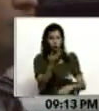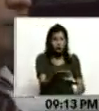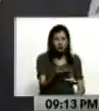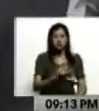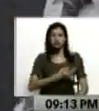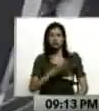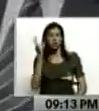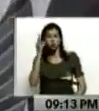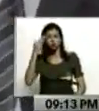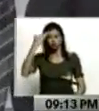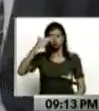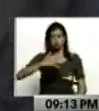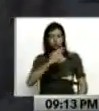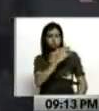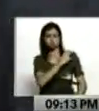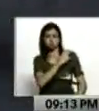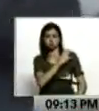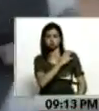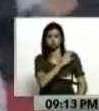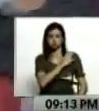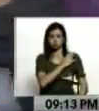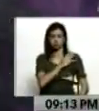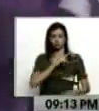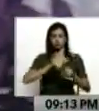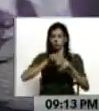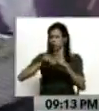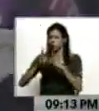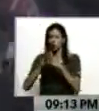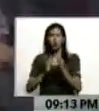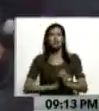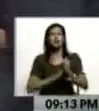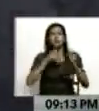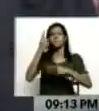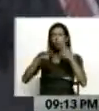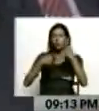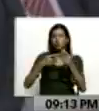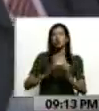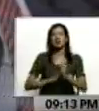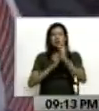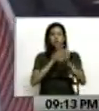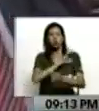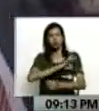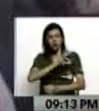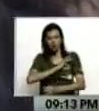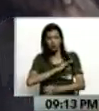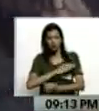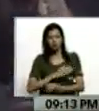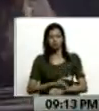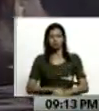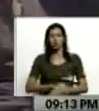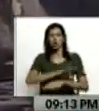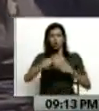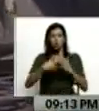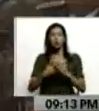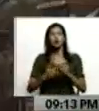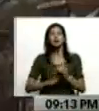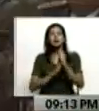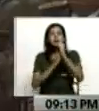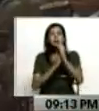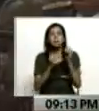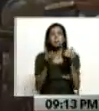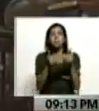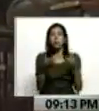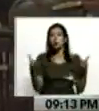vicepresidente a ustedes señores generales y almirantes a a ustedes líderes políticos líderes sociales